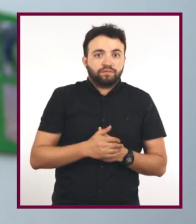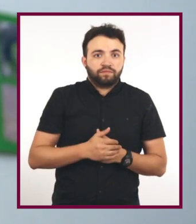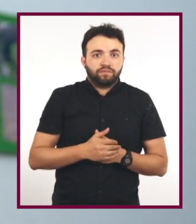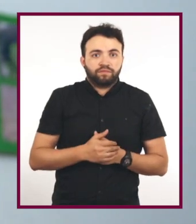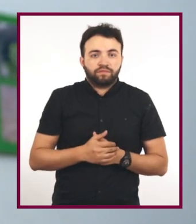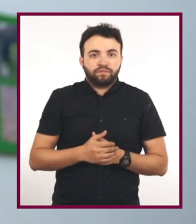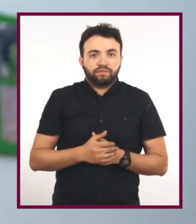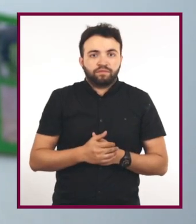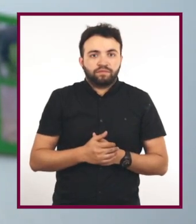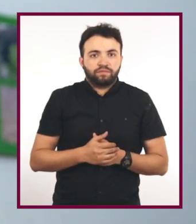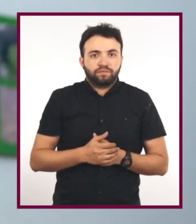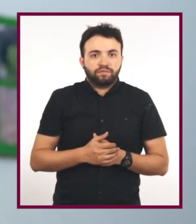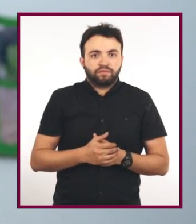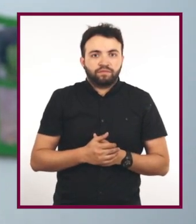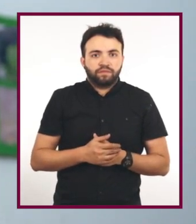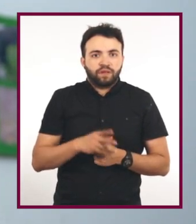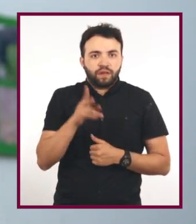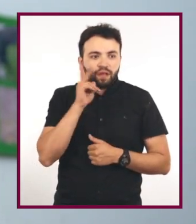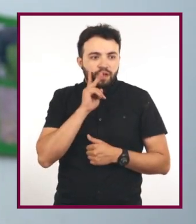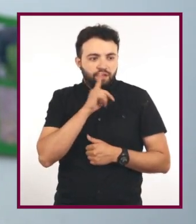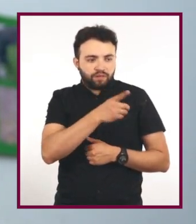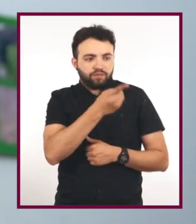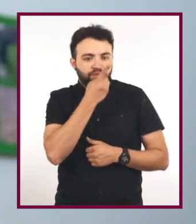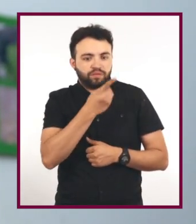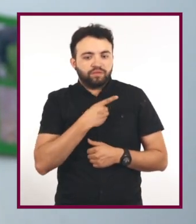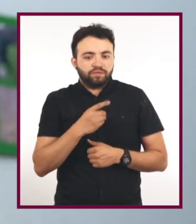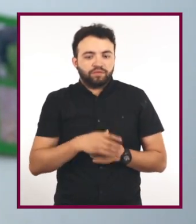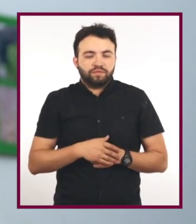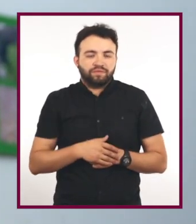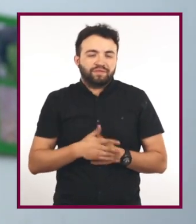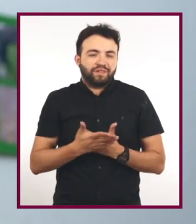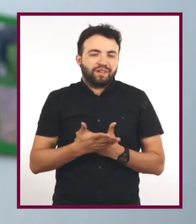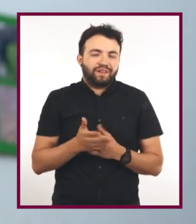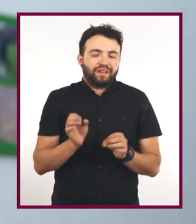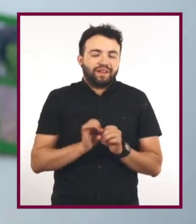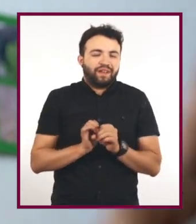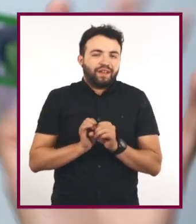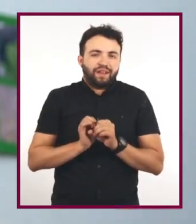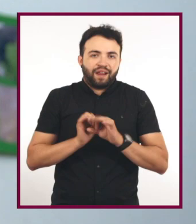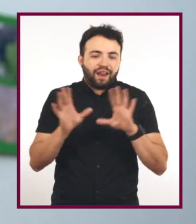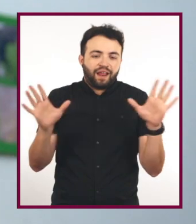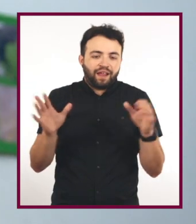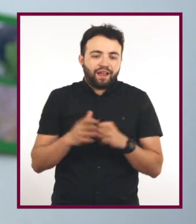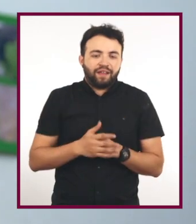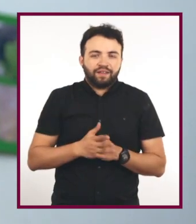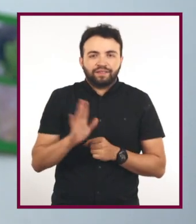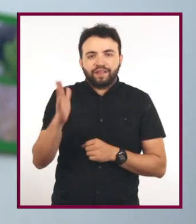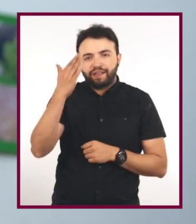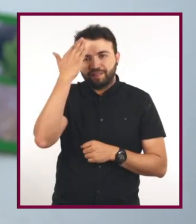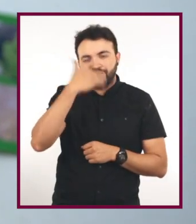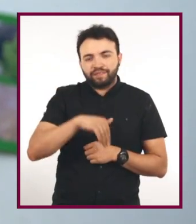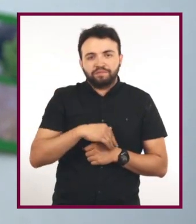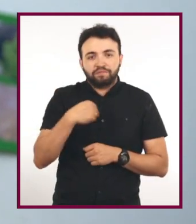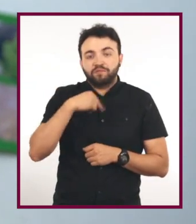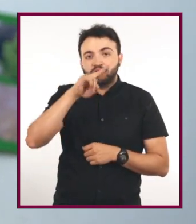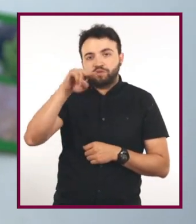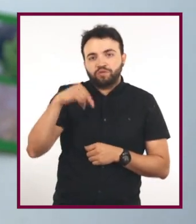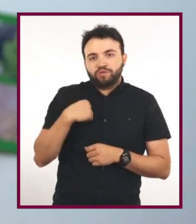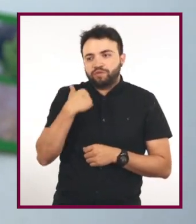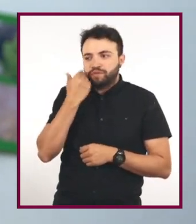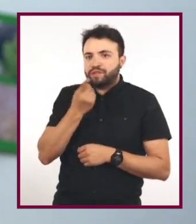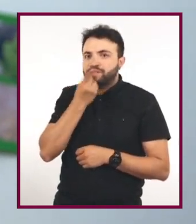Holmes, tú saca tu propia deducción. Elemental, mi querido Watson. Ya sabes que nunca me gusta decirte esto,